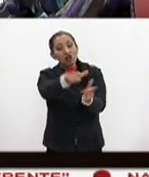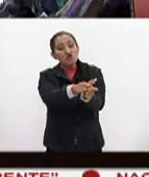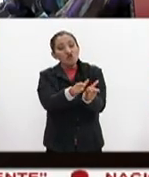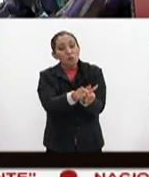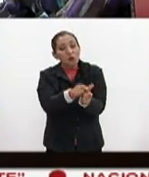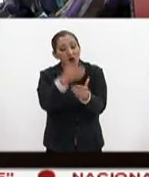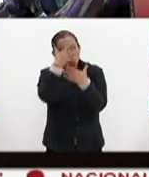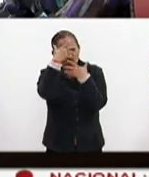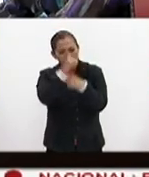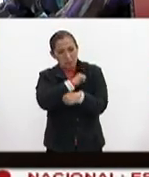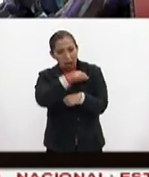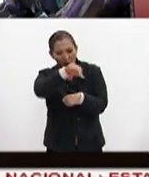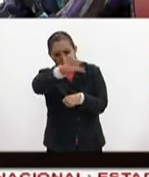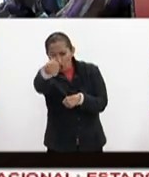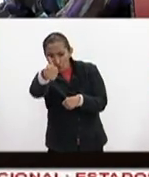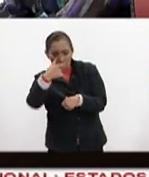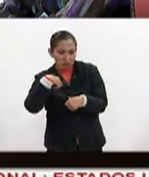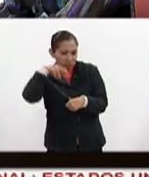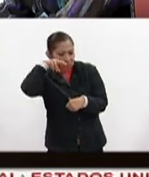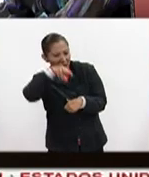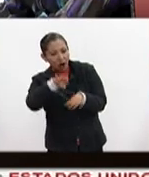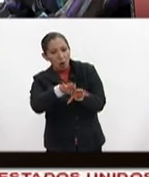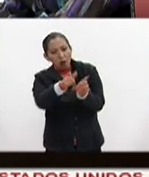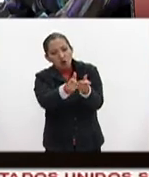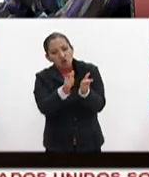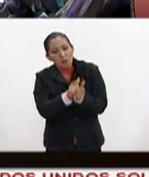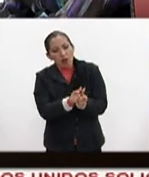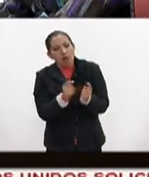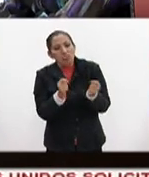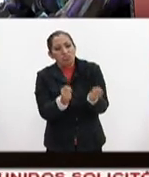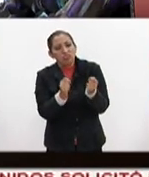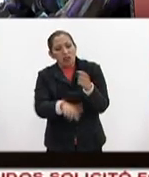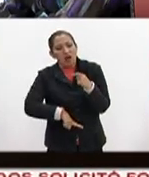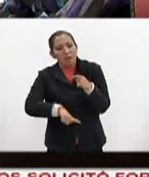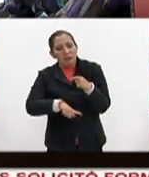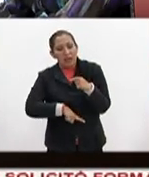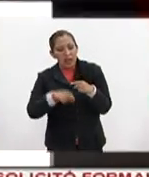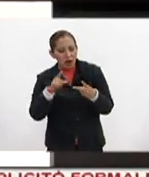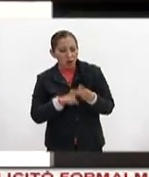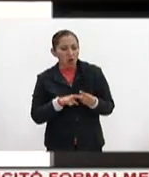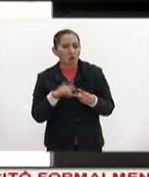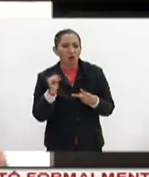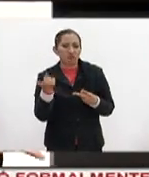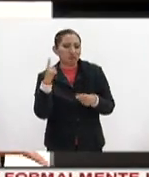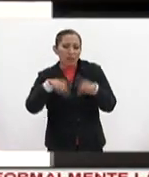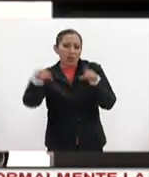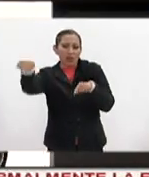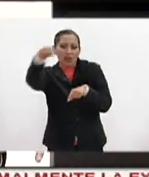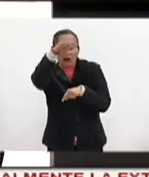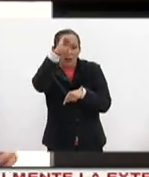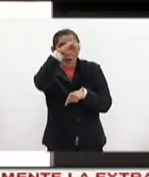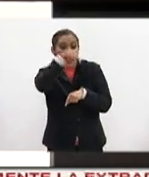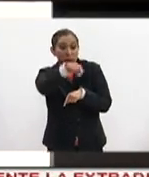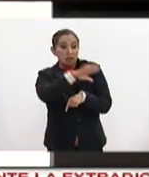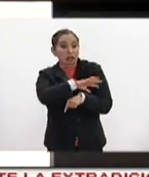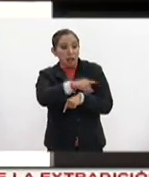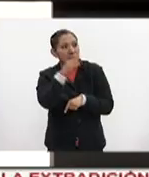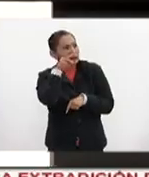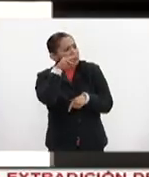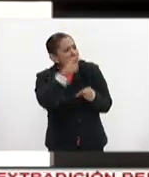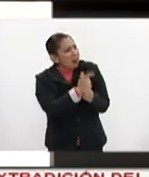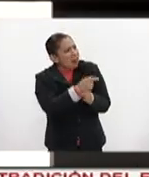terrorista, para otros es un grupo de resistencia palestino, ellos ya han tomado